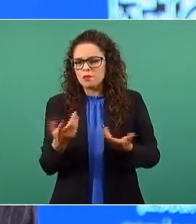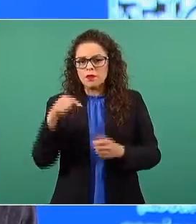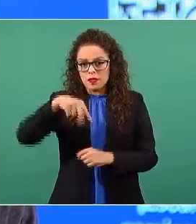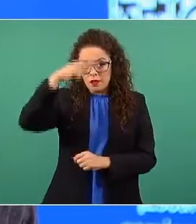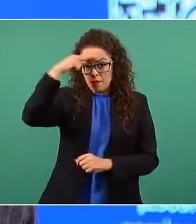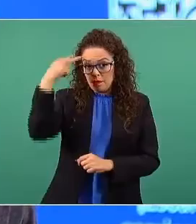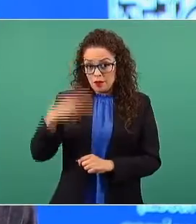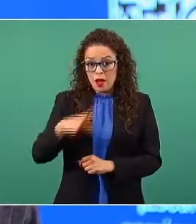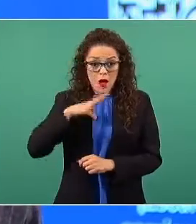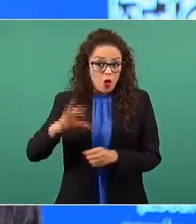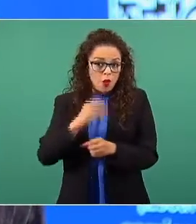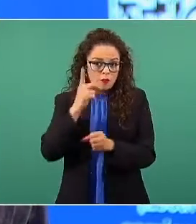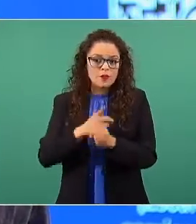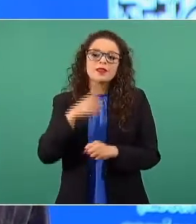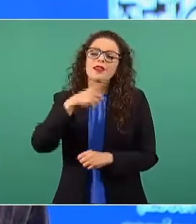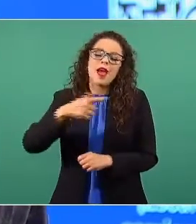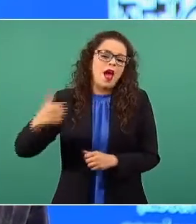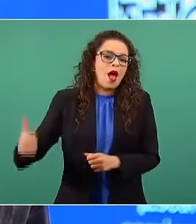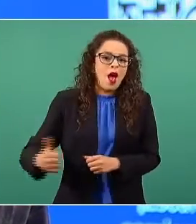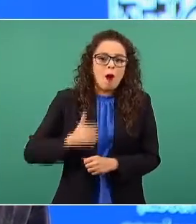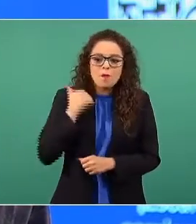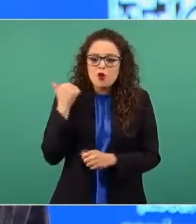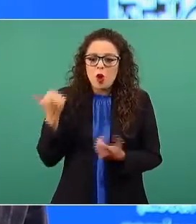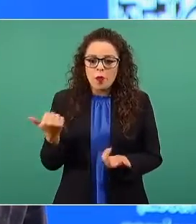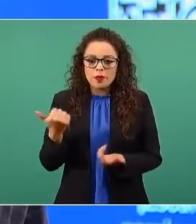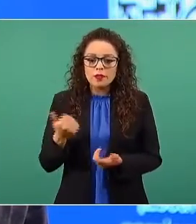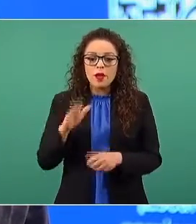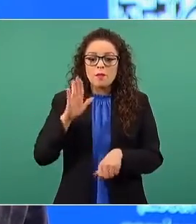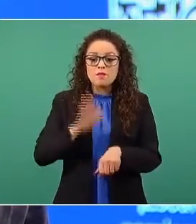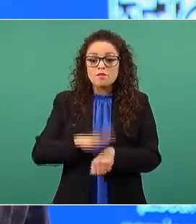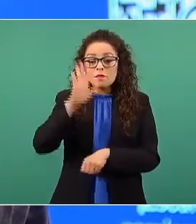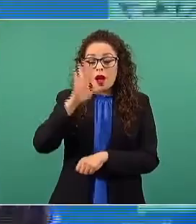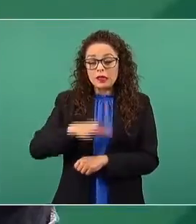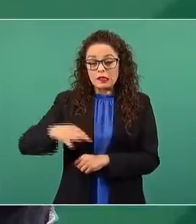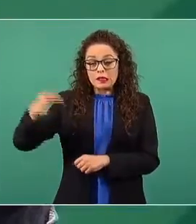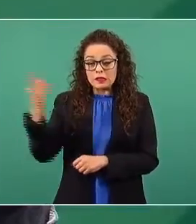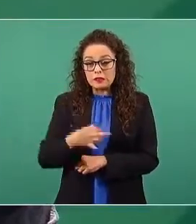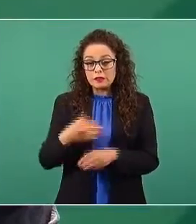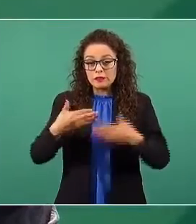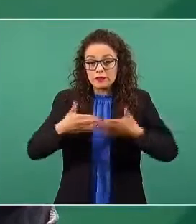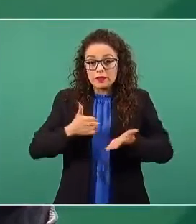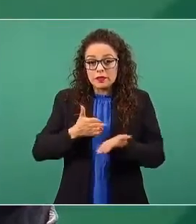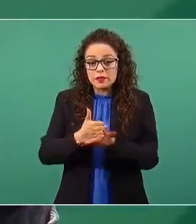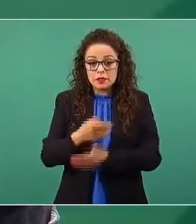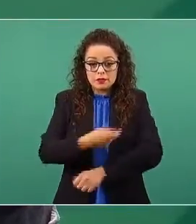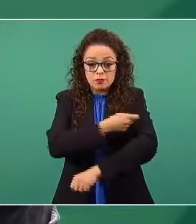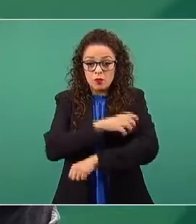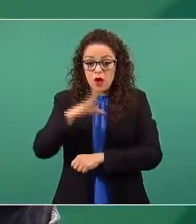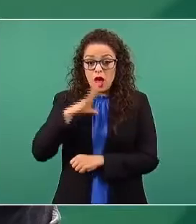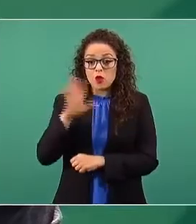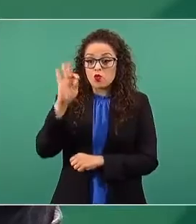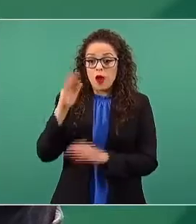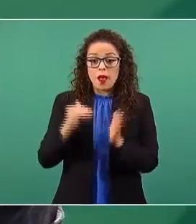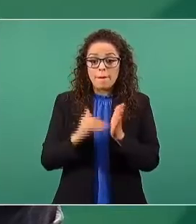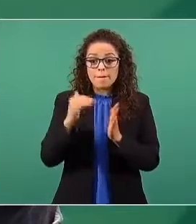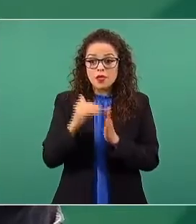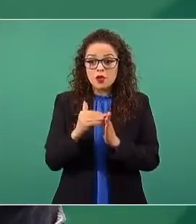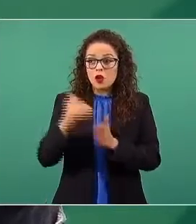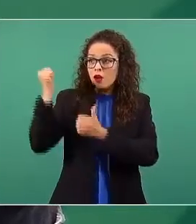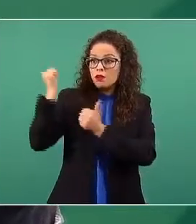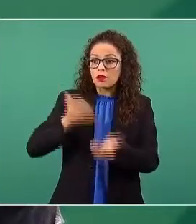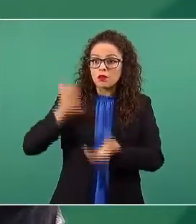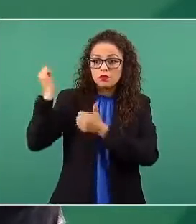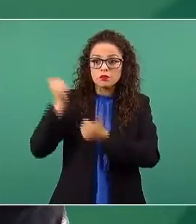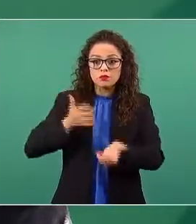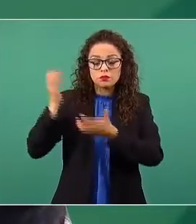la aprovechó de tener el acceso más eficiente a vacunas. Tenemos 40 millones de dosis ya recibidas y en su